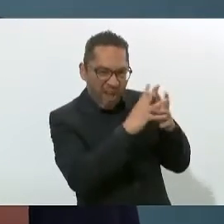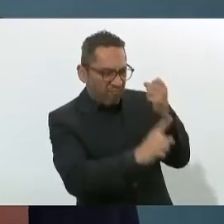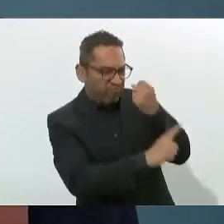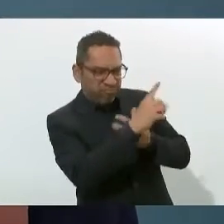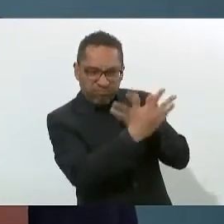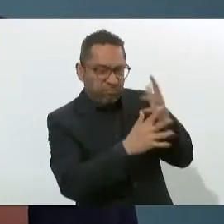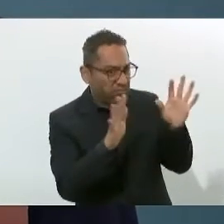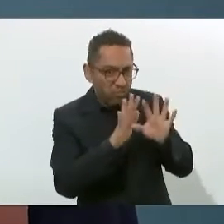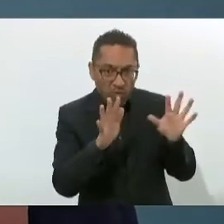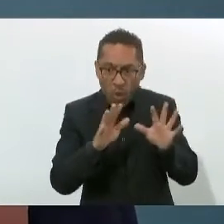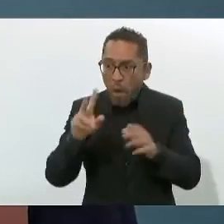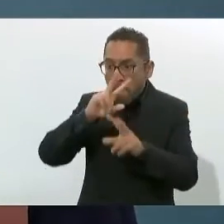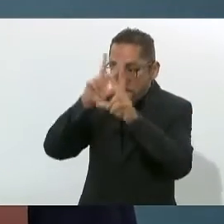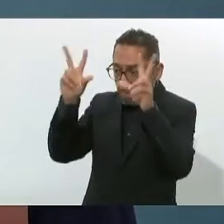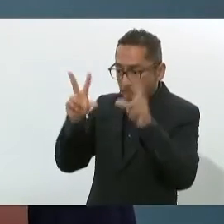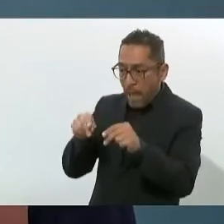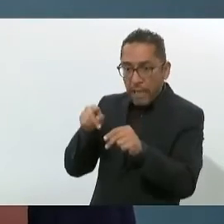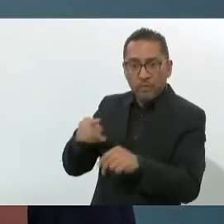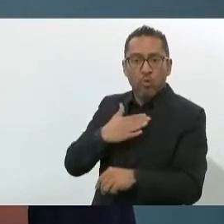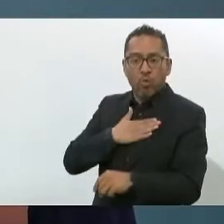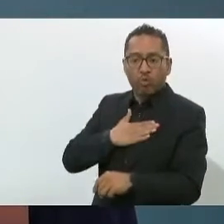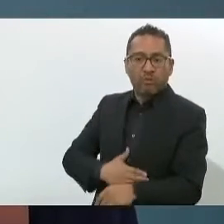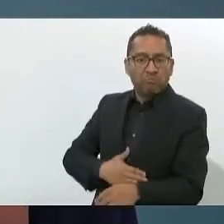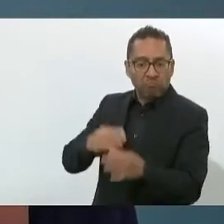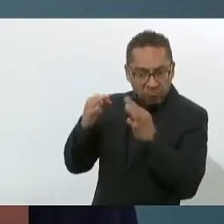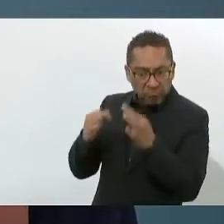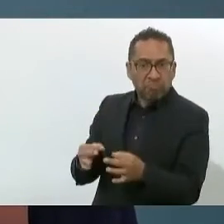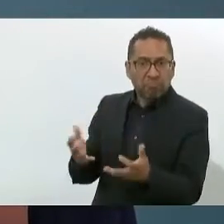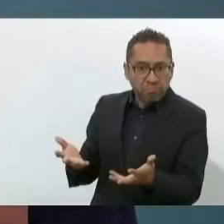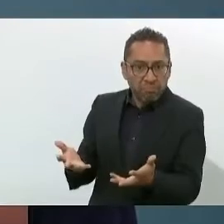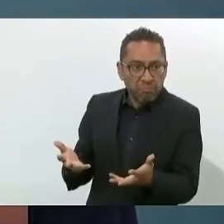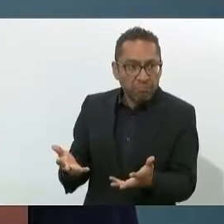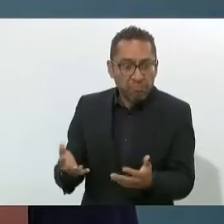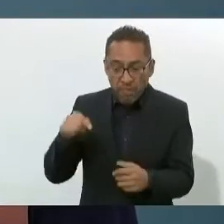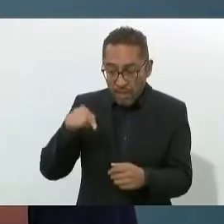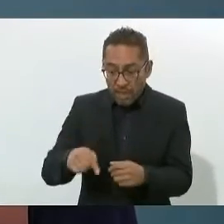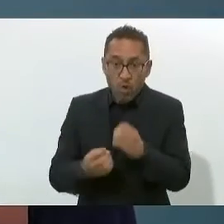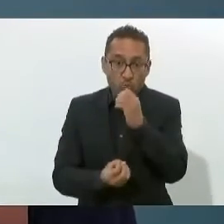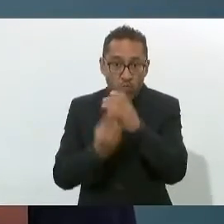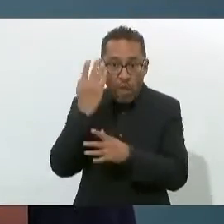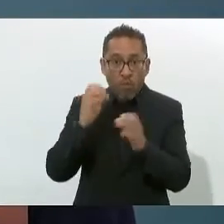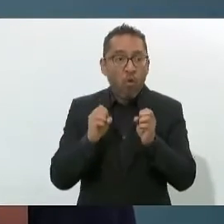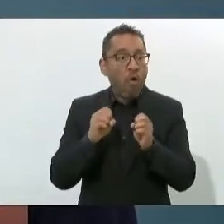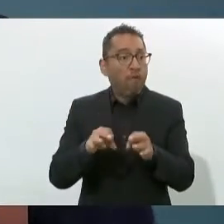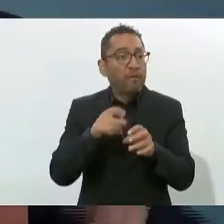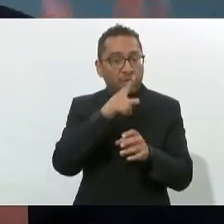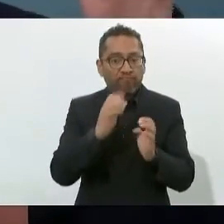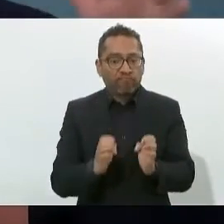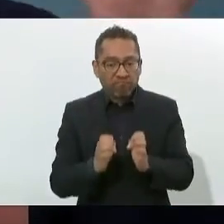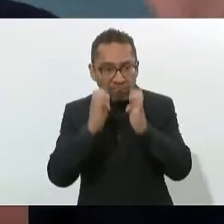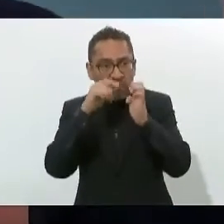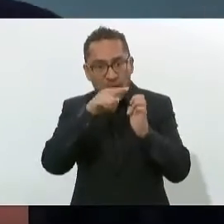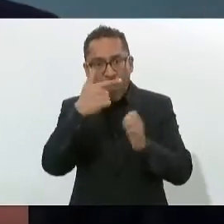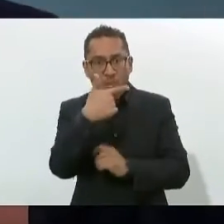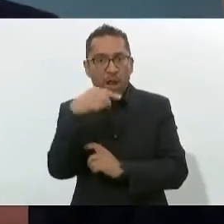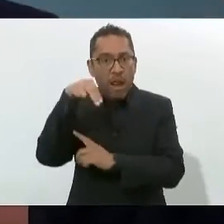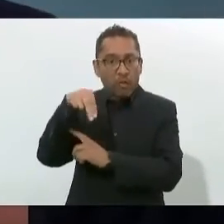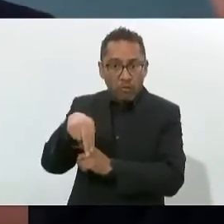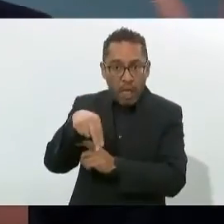fruto de la justicia. Con este cuartel de la Guardia Nacional se va a ayudar mucho porque hay